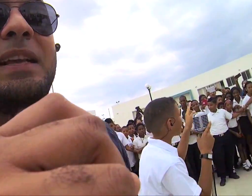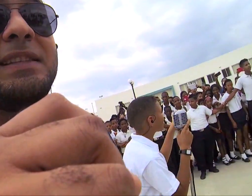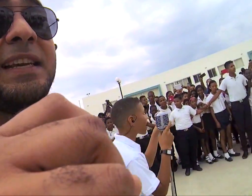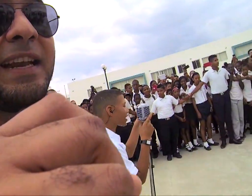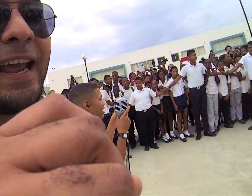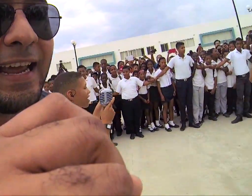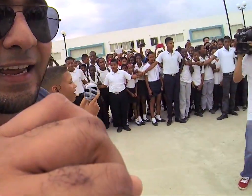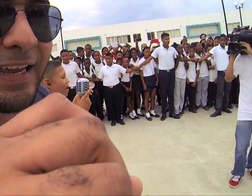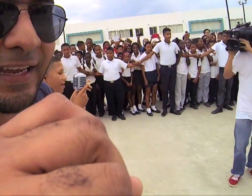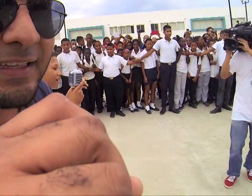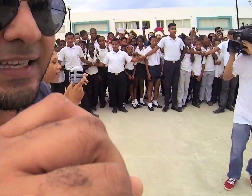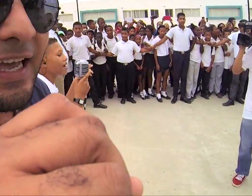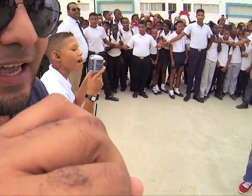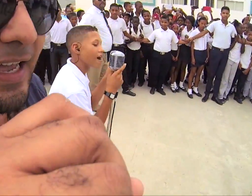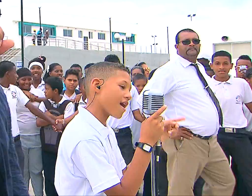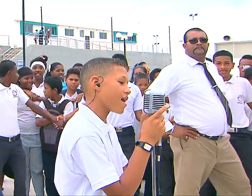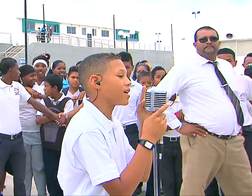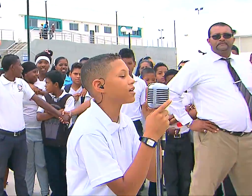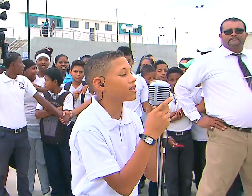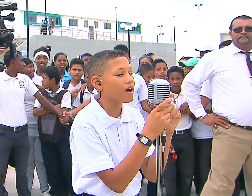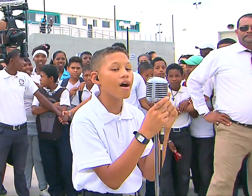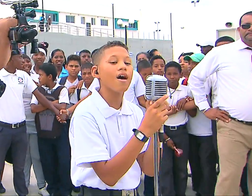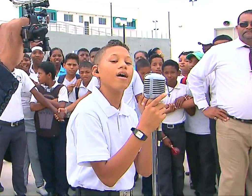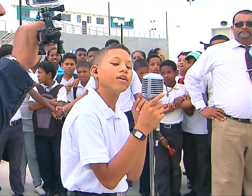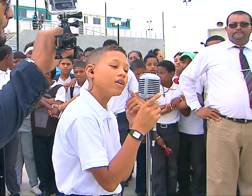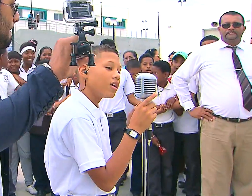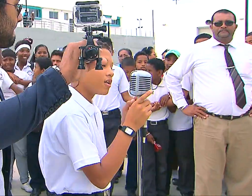solo piensa en ella.